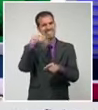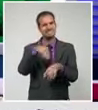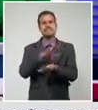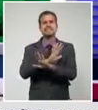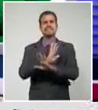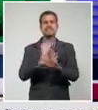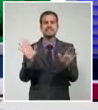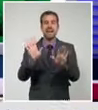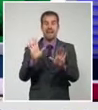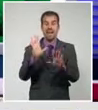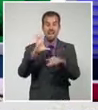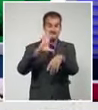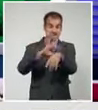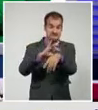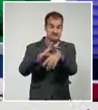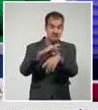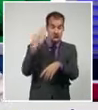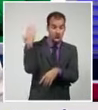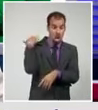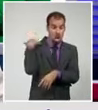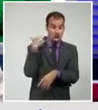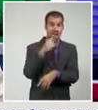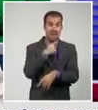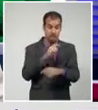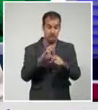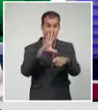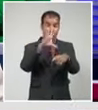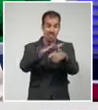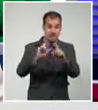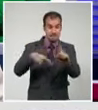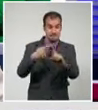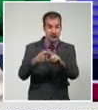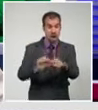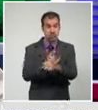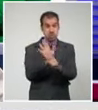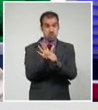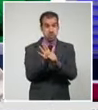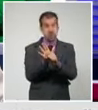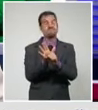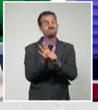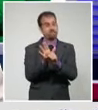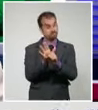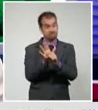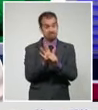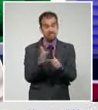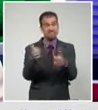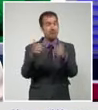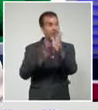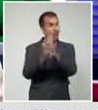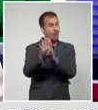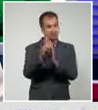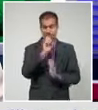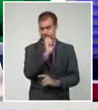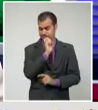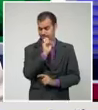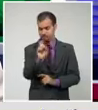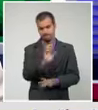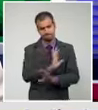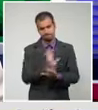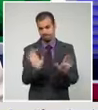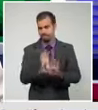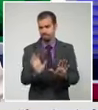esta enfermedad, cuando se tiene previamente, pues los pronósticos no son buenos en la evolución del